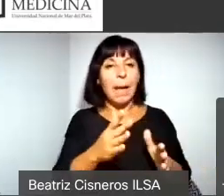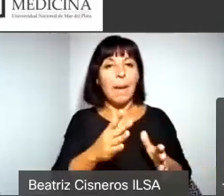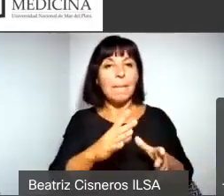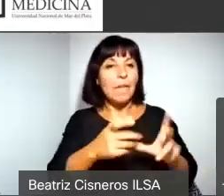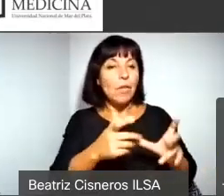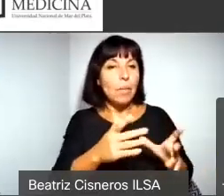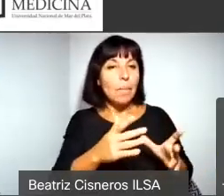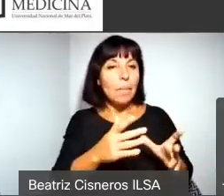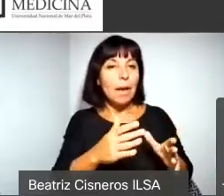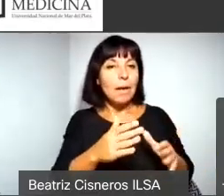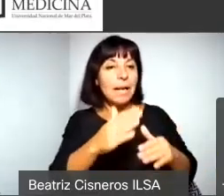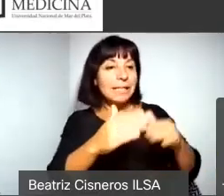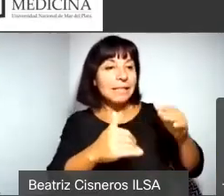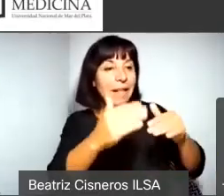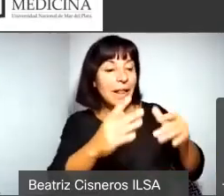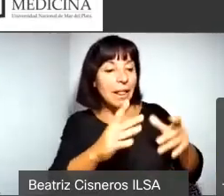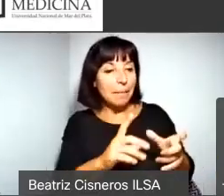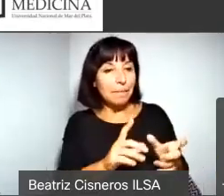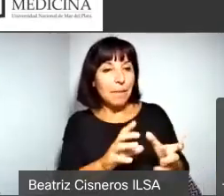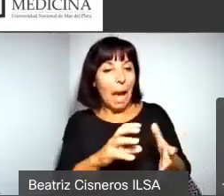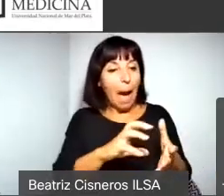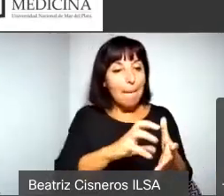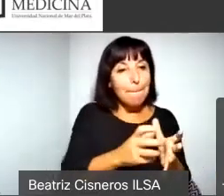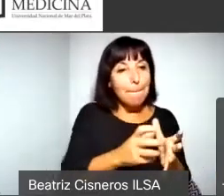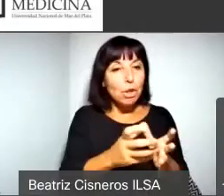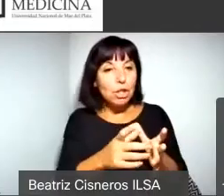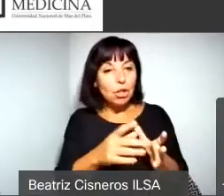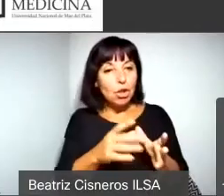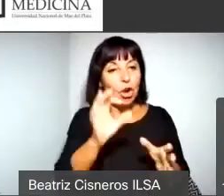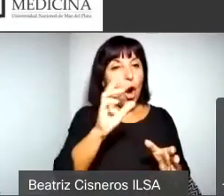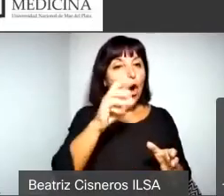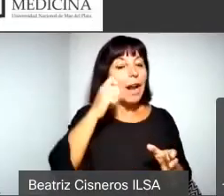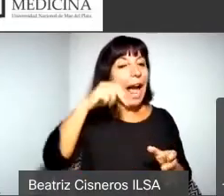determinan la arquitectura y posición de las organelas dentro de la célula.